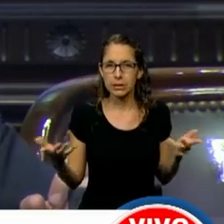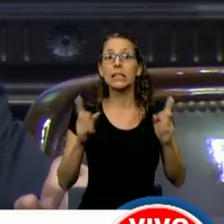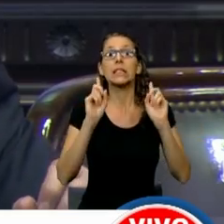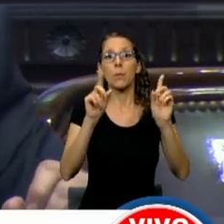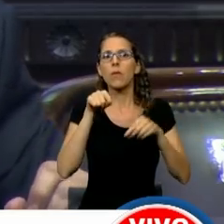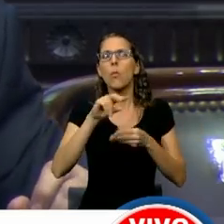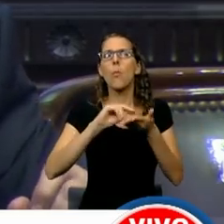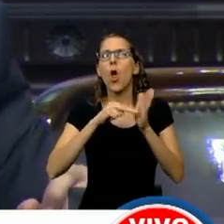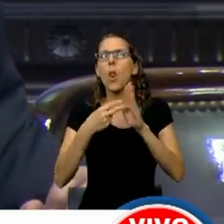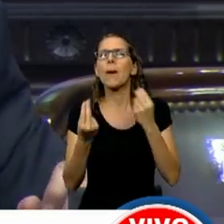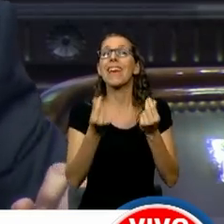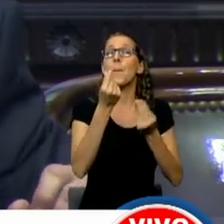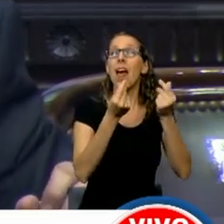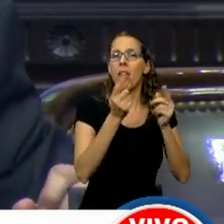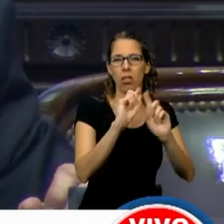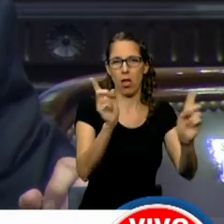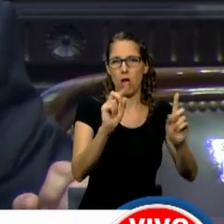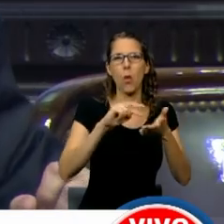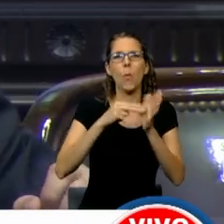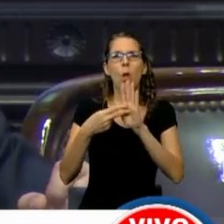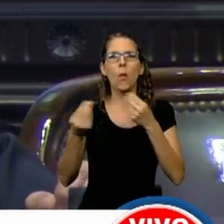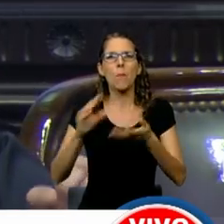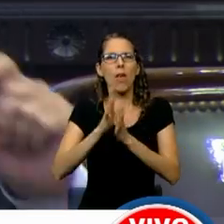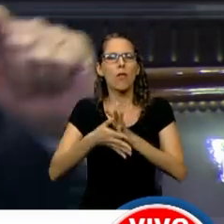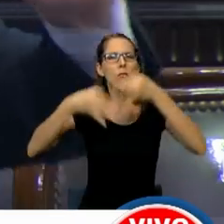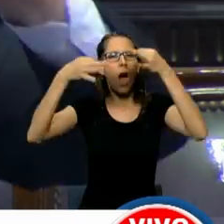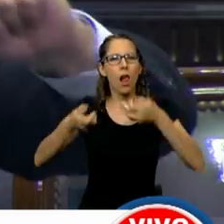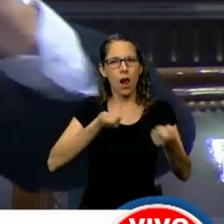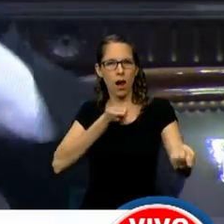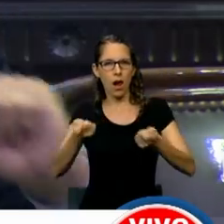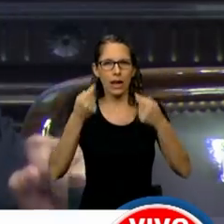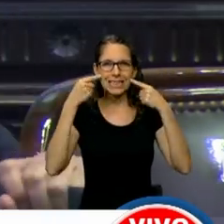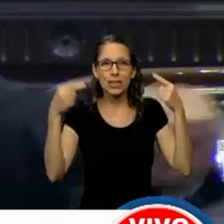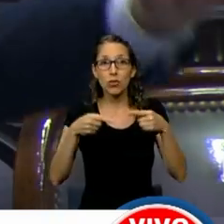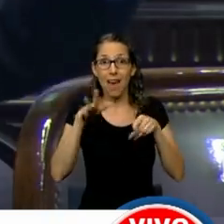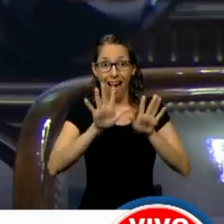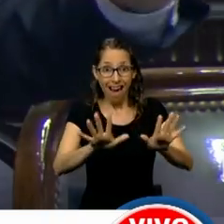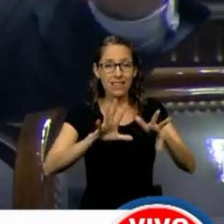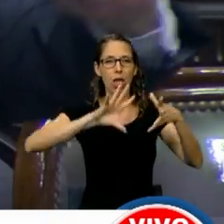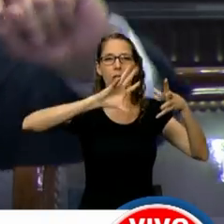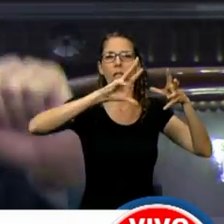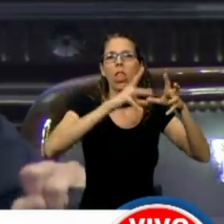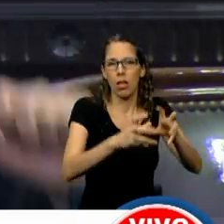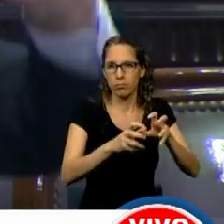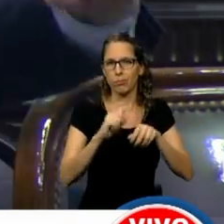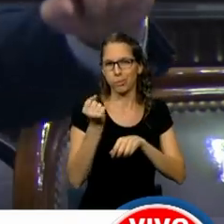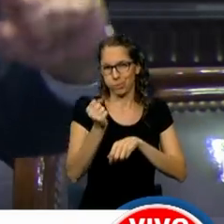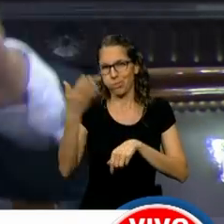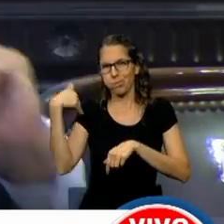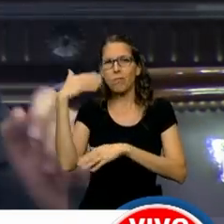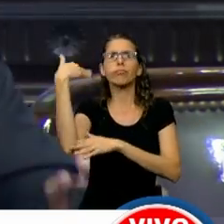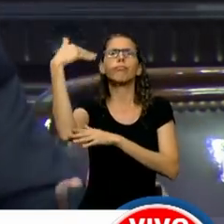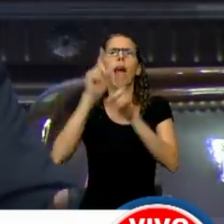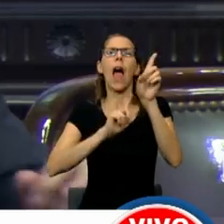problema de plata en cuestión ya blanco estoy hablando un problema de debilidad institucional porque eso debilita las instituciones académica dos diputados que ambos